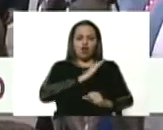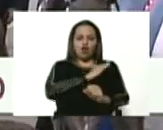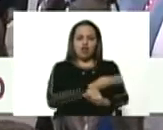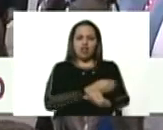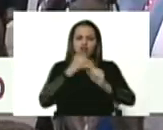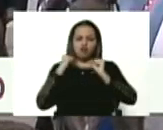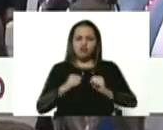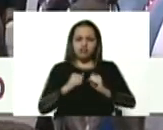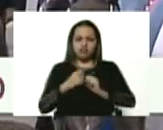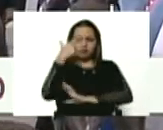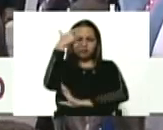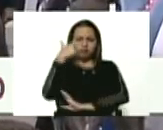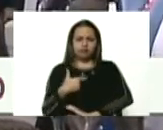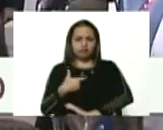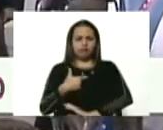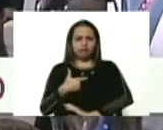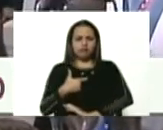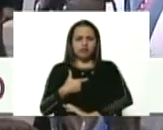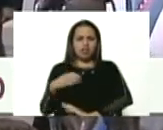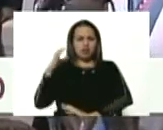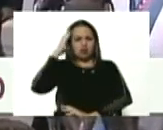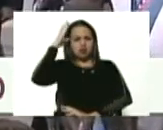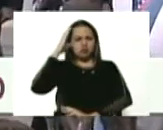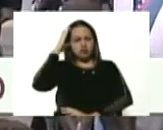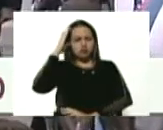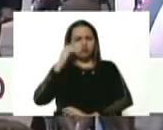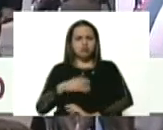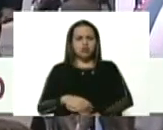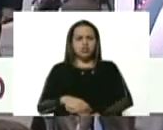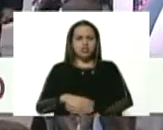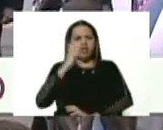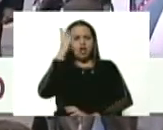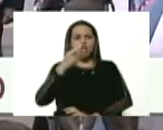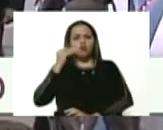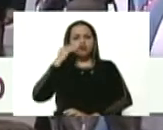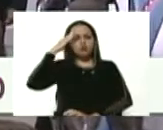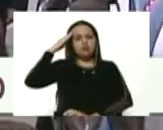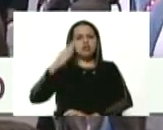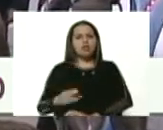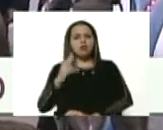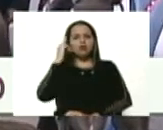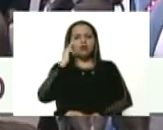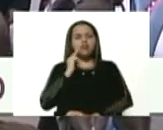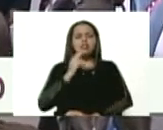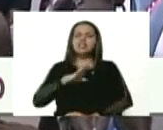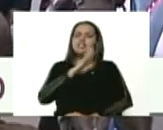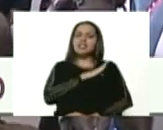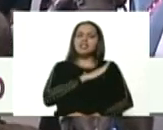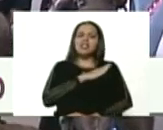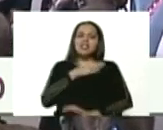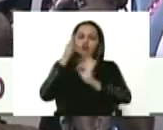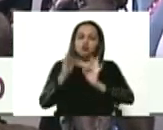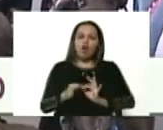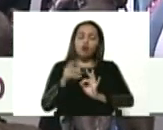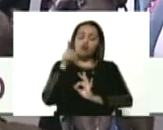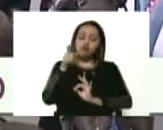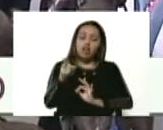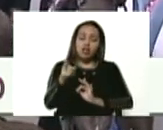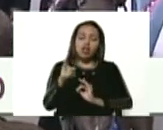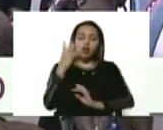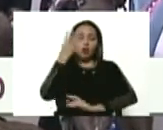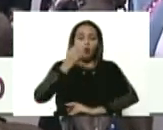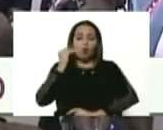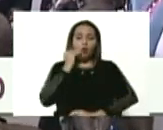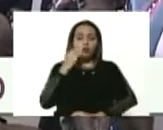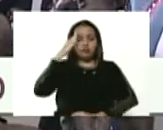la entereza y la convicción de la juventud militar bolivariana. Tengan la seguridad ustedes, jóvenes militares,